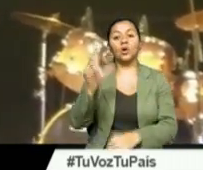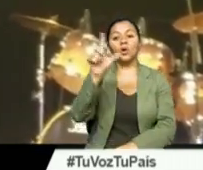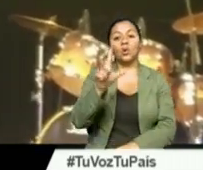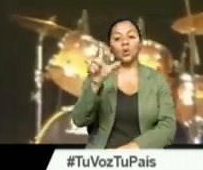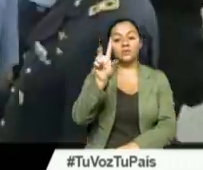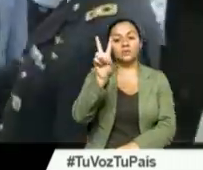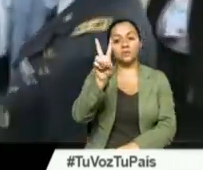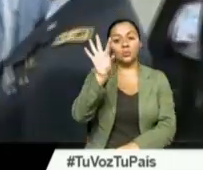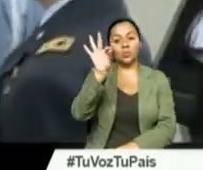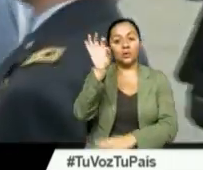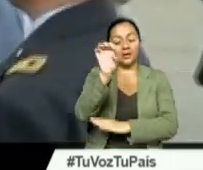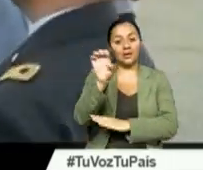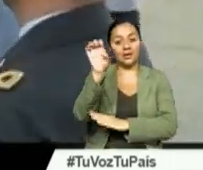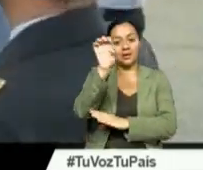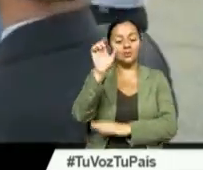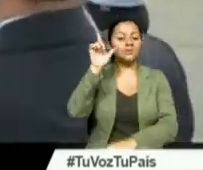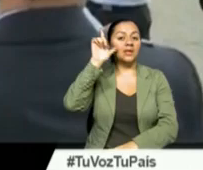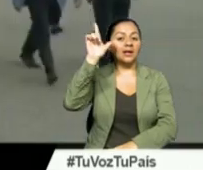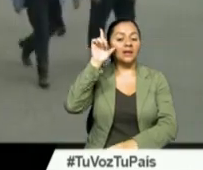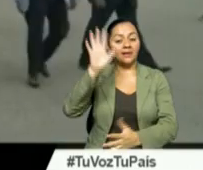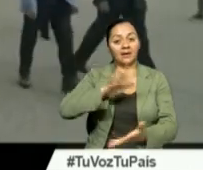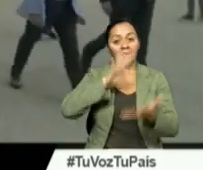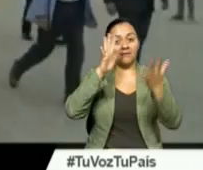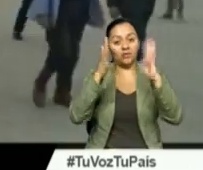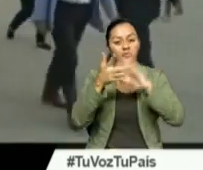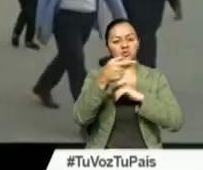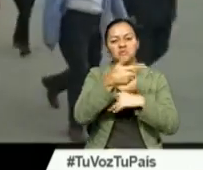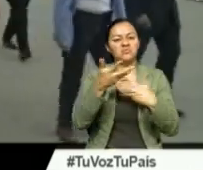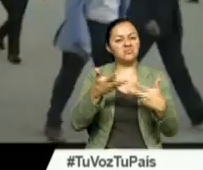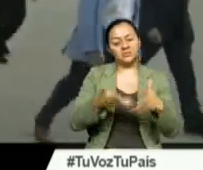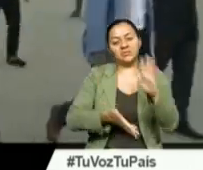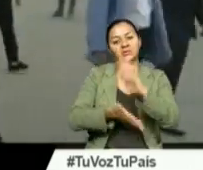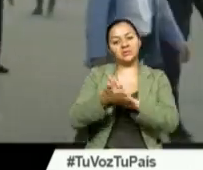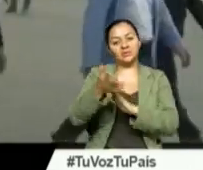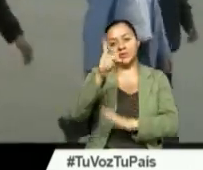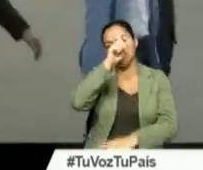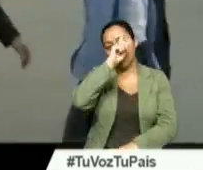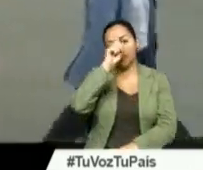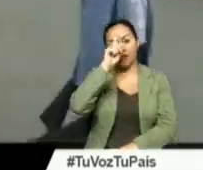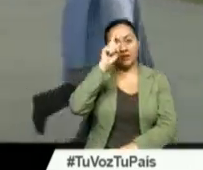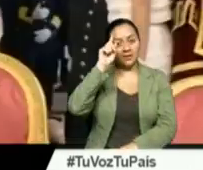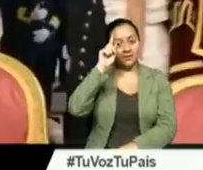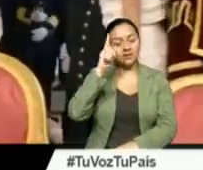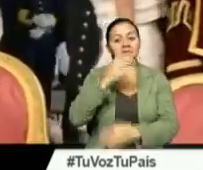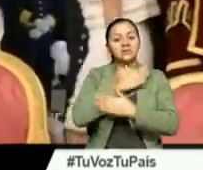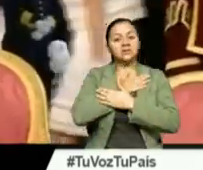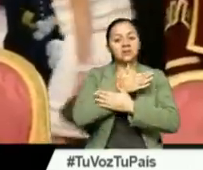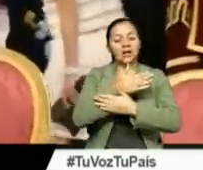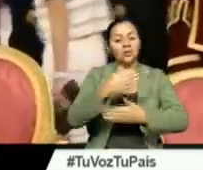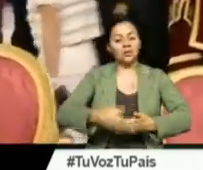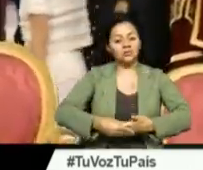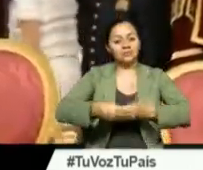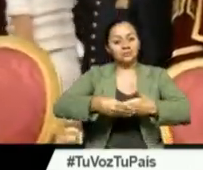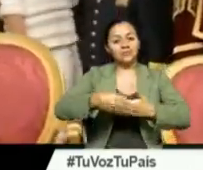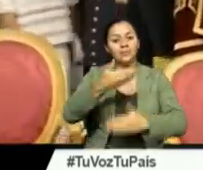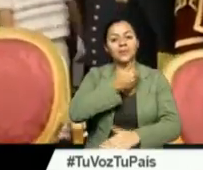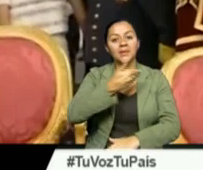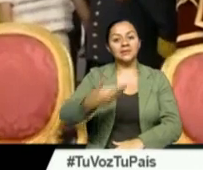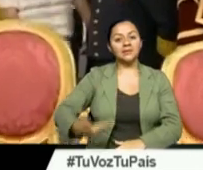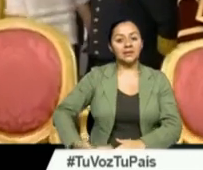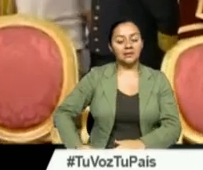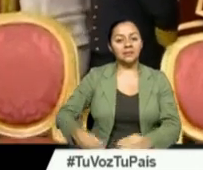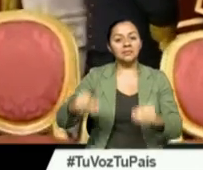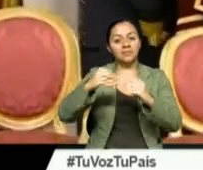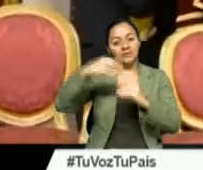de enero, el líder de la Revolución Ciudadana viajará a Madrid, en donde realizará un saludo protocolar con el presidente y el rey, a